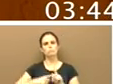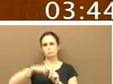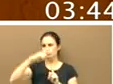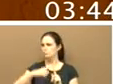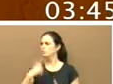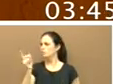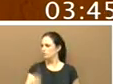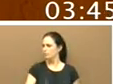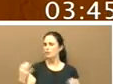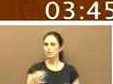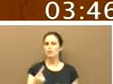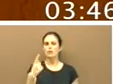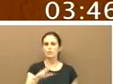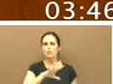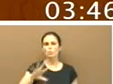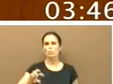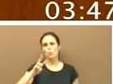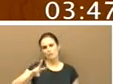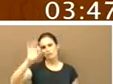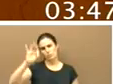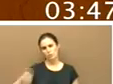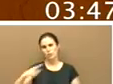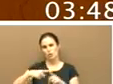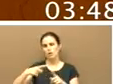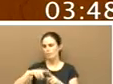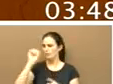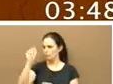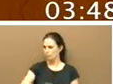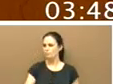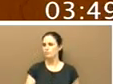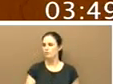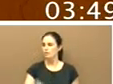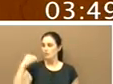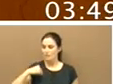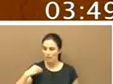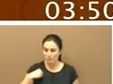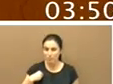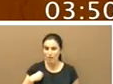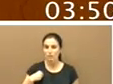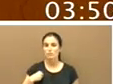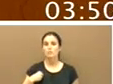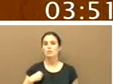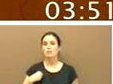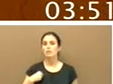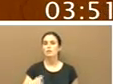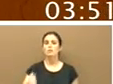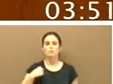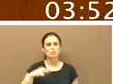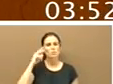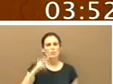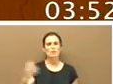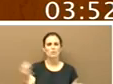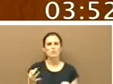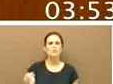% frente al 53% de la media nacional y esta breve radiografía de su enorme trascendencia desde